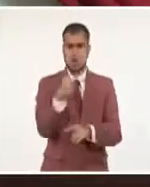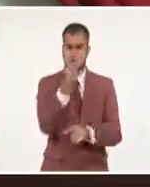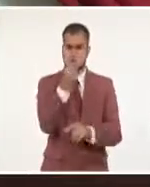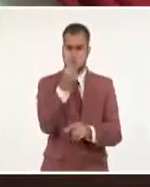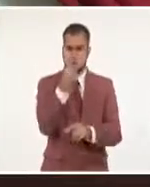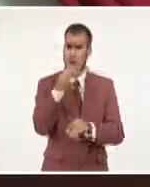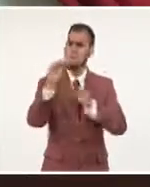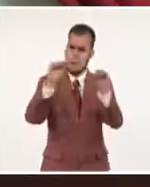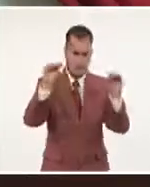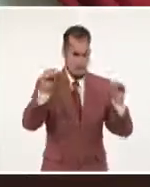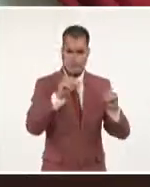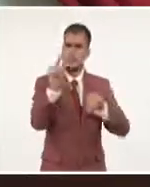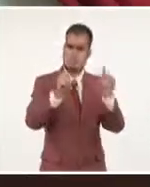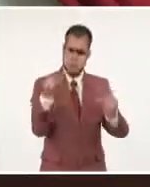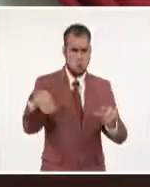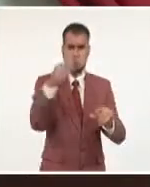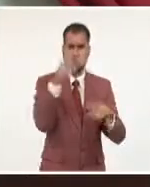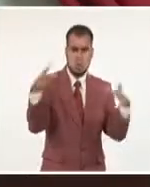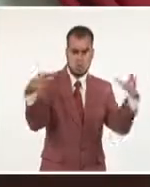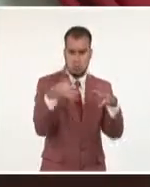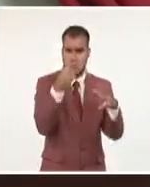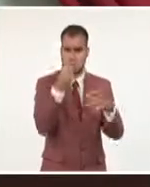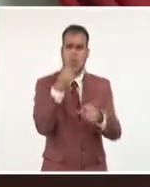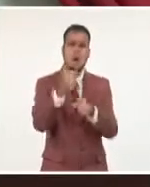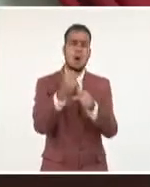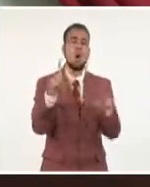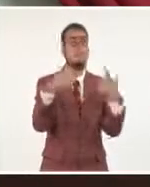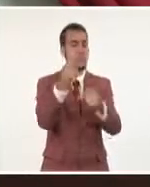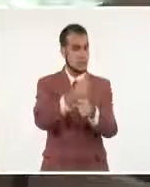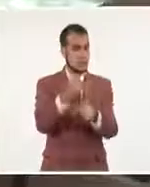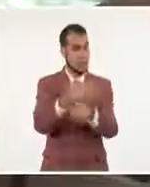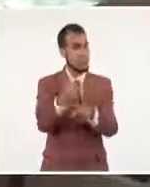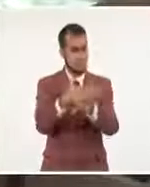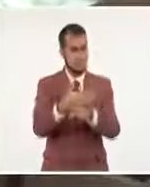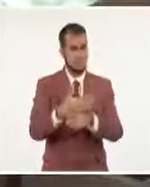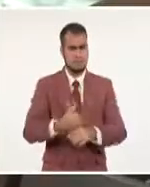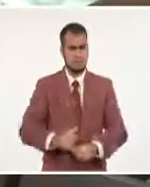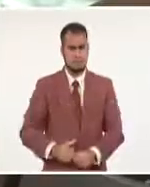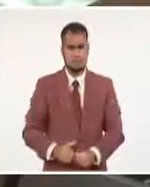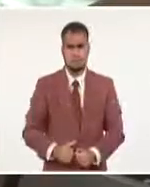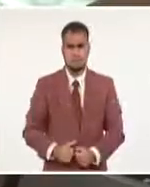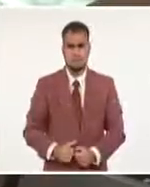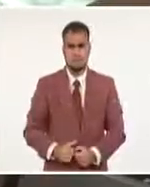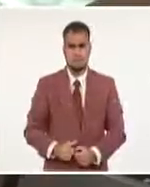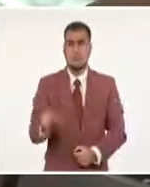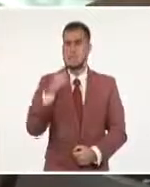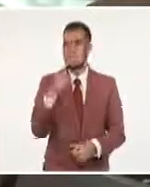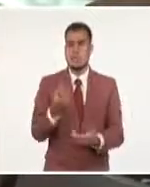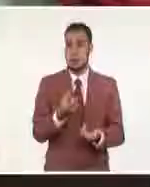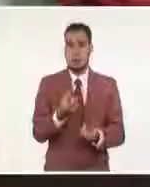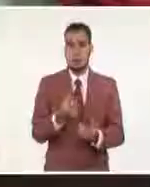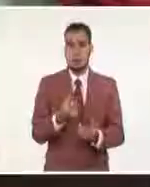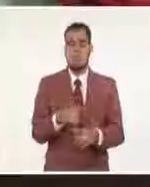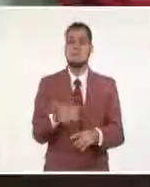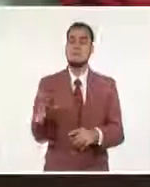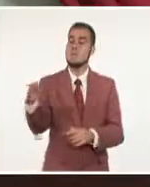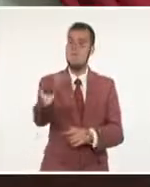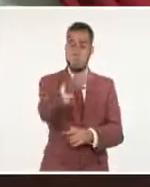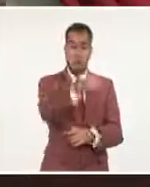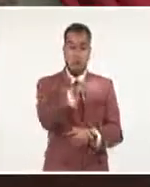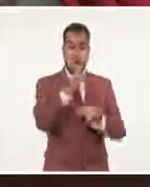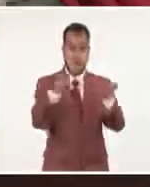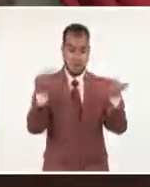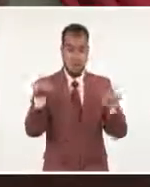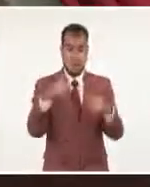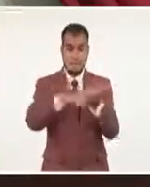las principales tareas. El presidente cubano insistió en que las organizaciones de base del partido deben convertirse en el